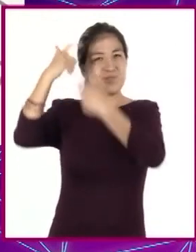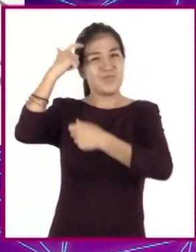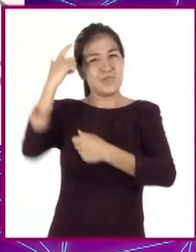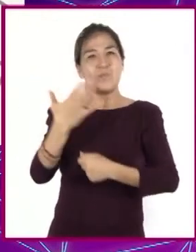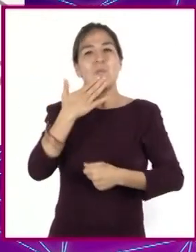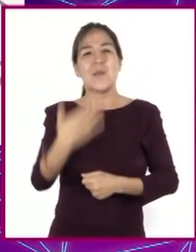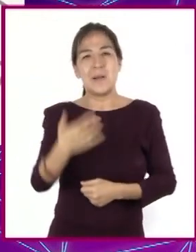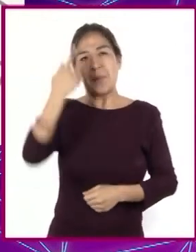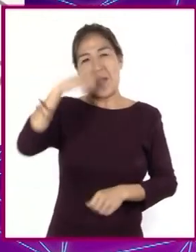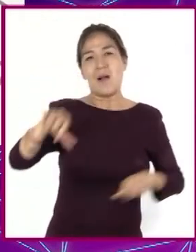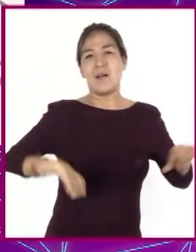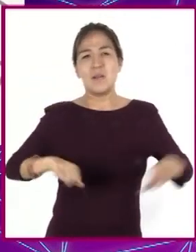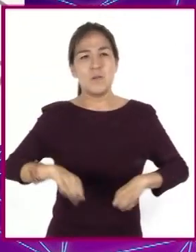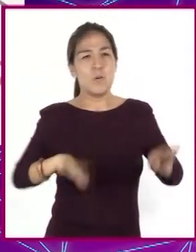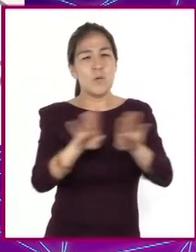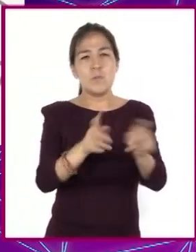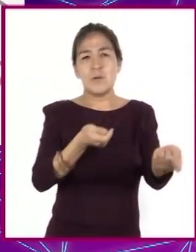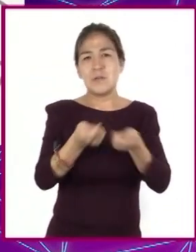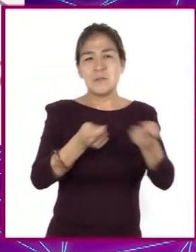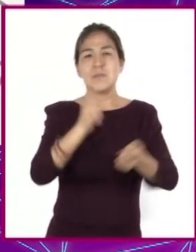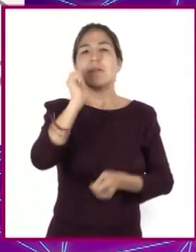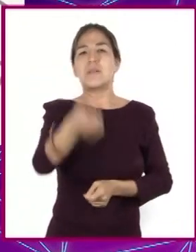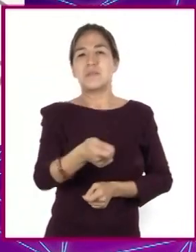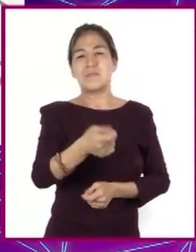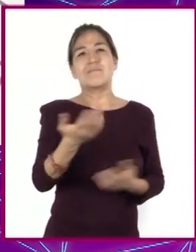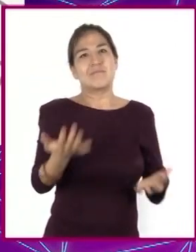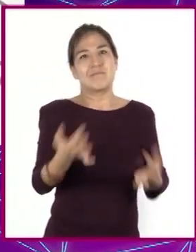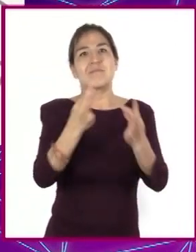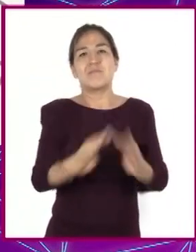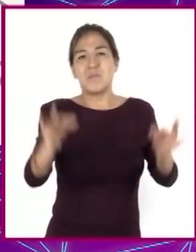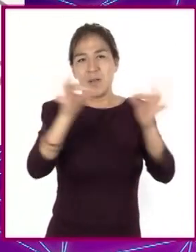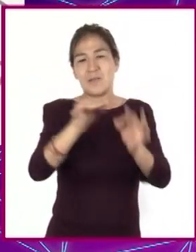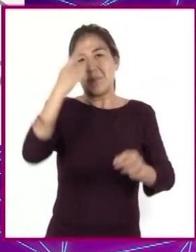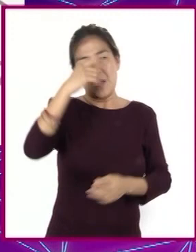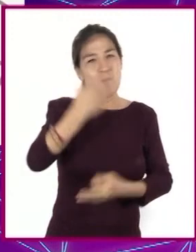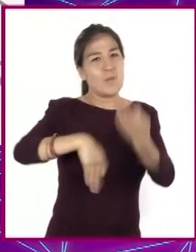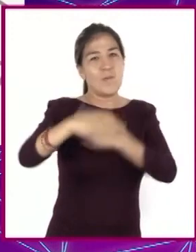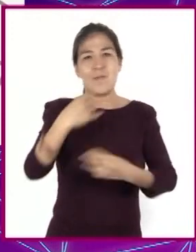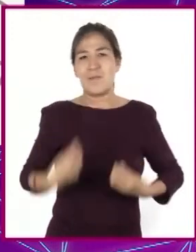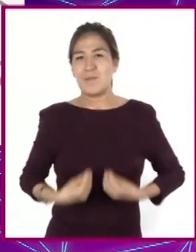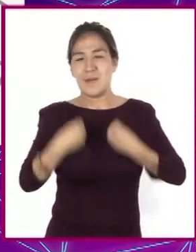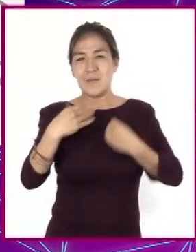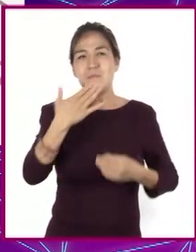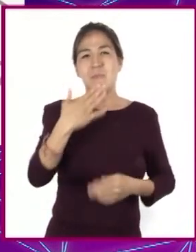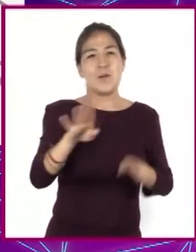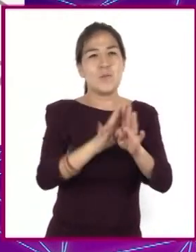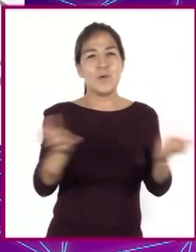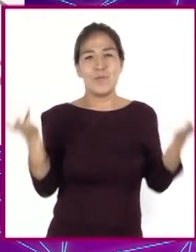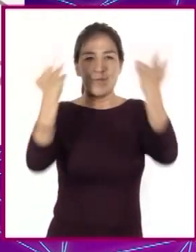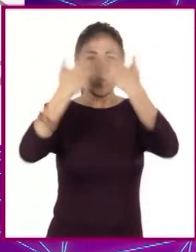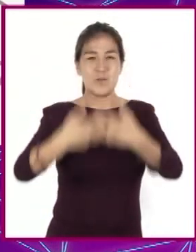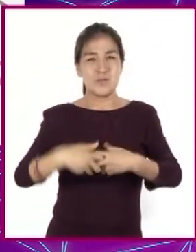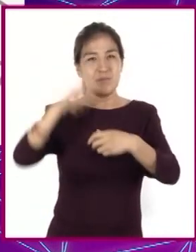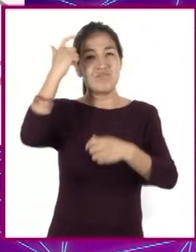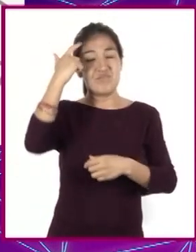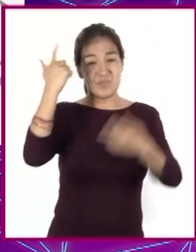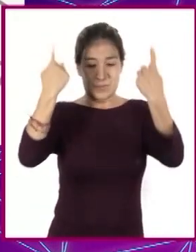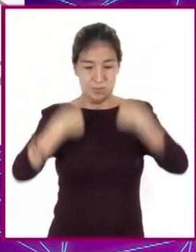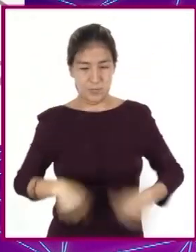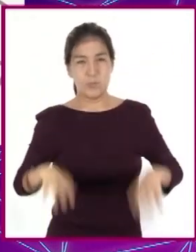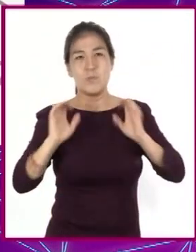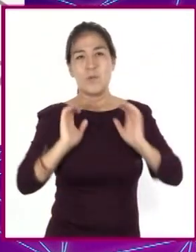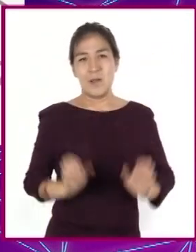nutrimentos con actividad reguladora que resultan esenciales durante toda la vida para el correcto funcionamiento del sistema nervioso y el